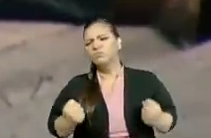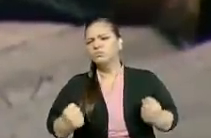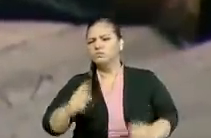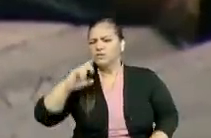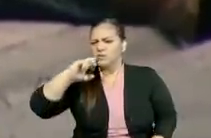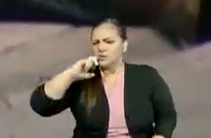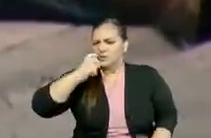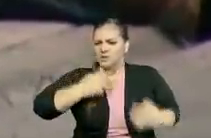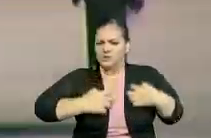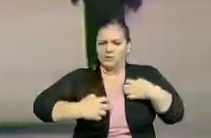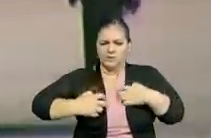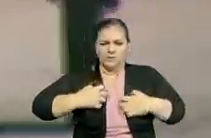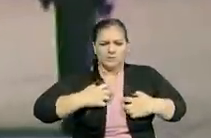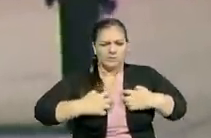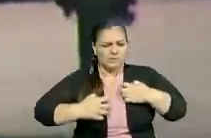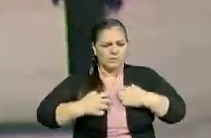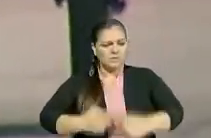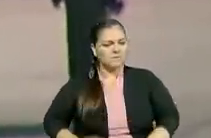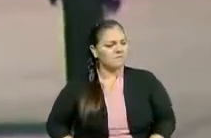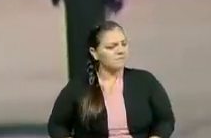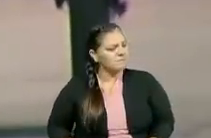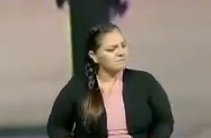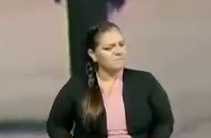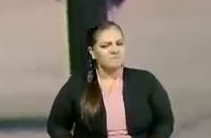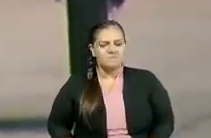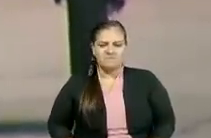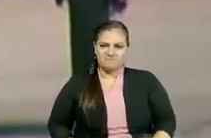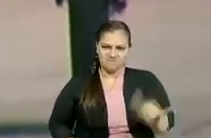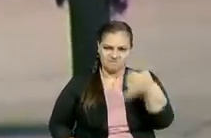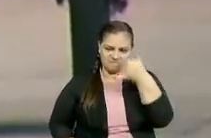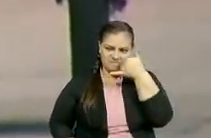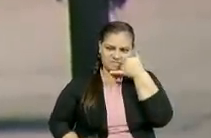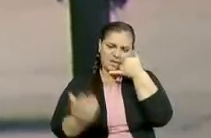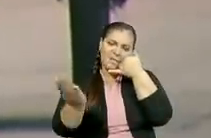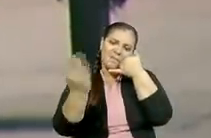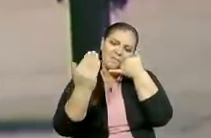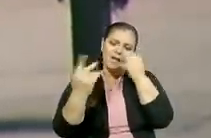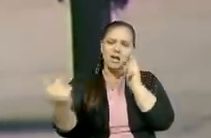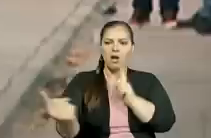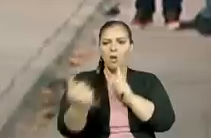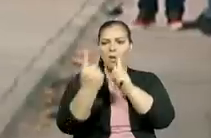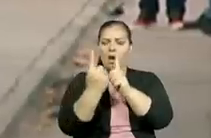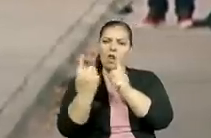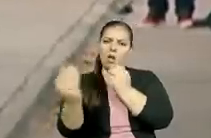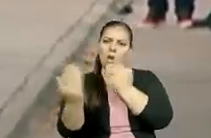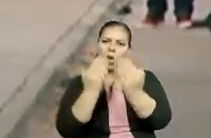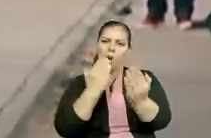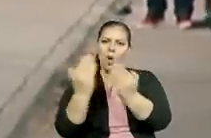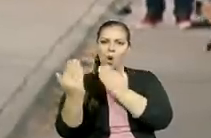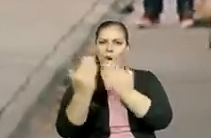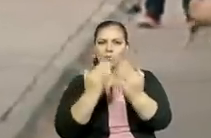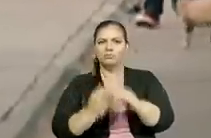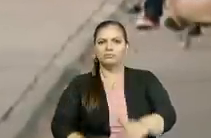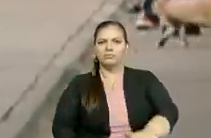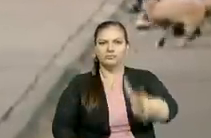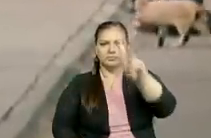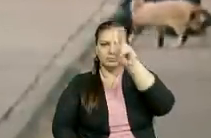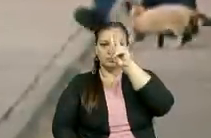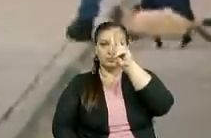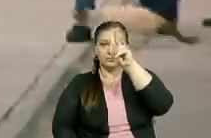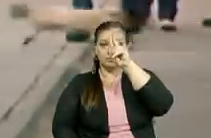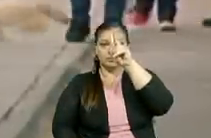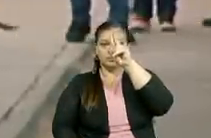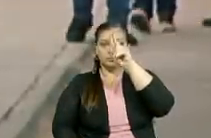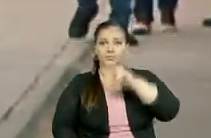desmembrar su cuerpo, ¿no? Una vez que ocultó las partes en fundas de basura, pidió prestado un triciclo y solicitó a unos